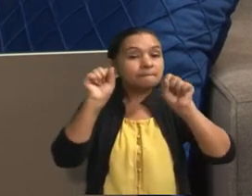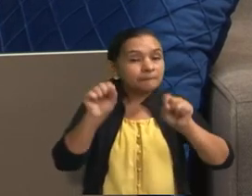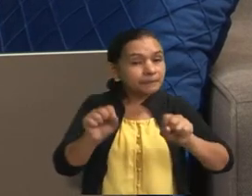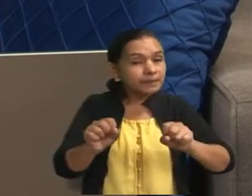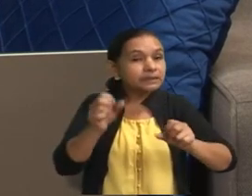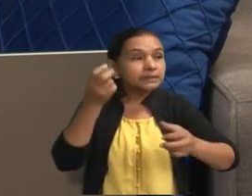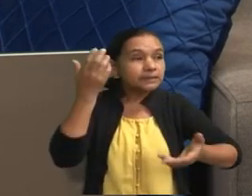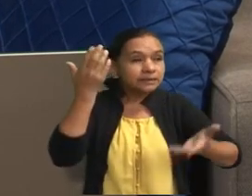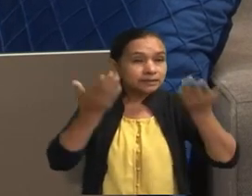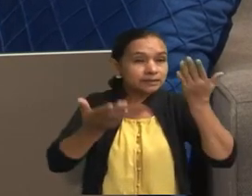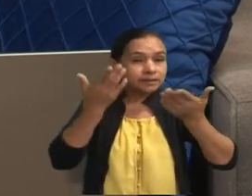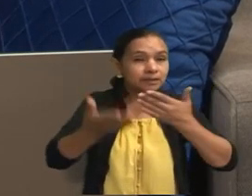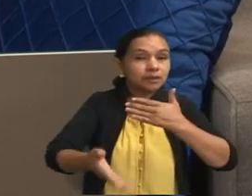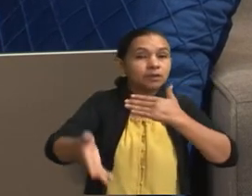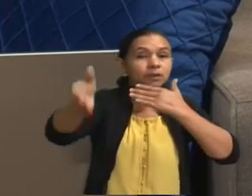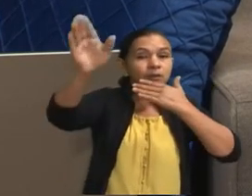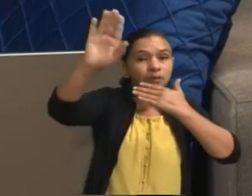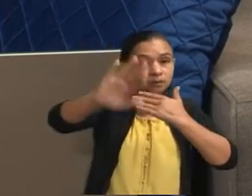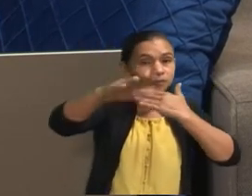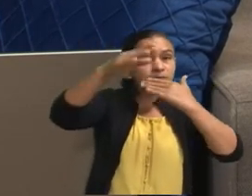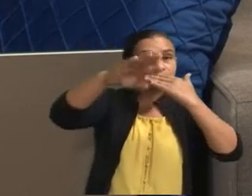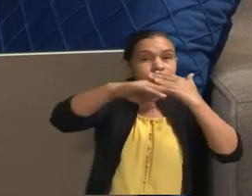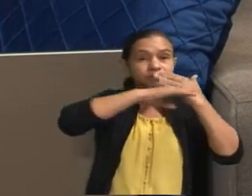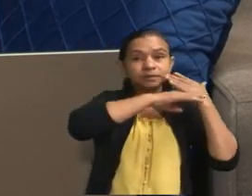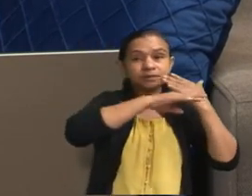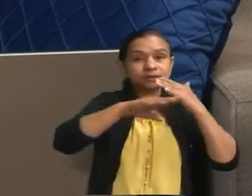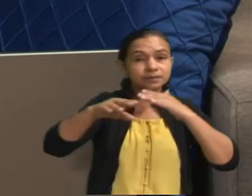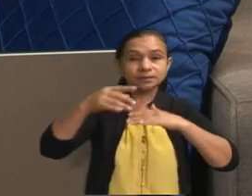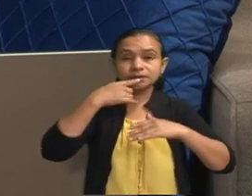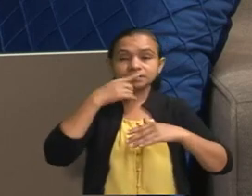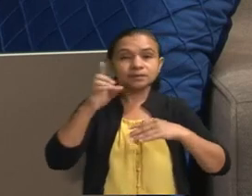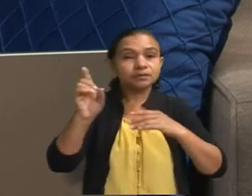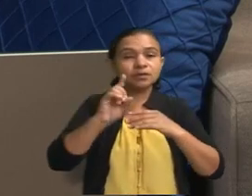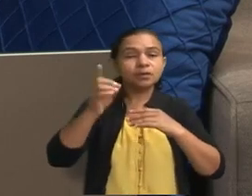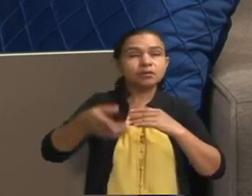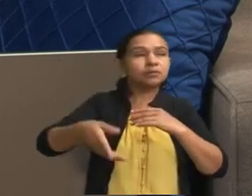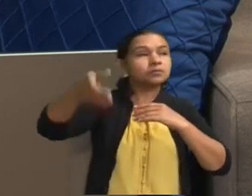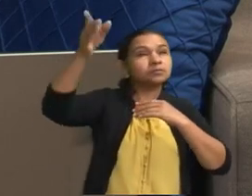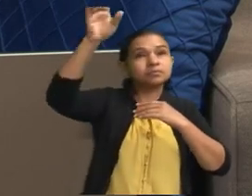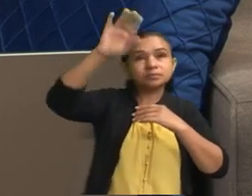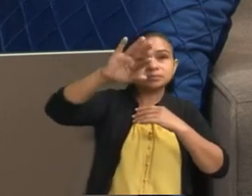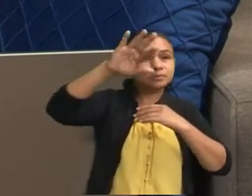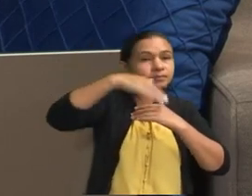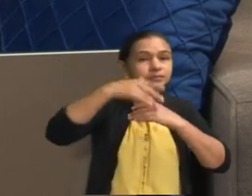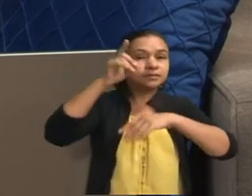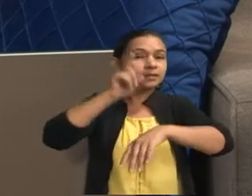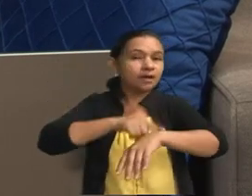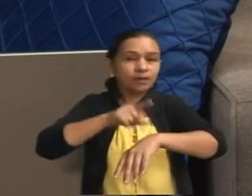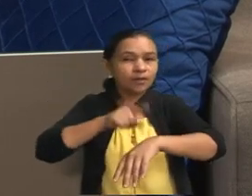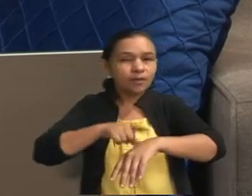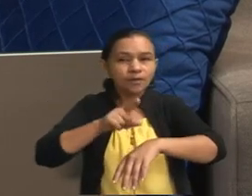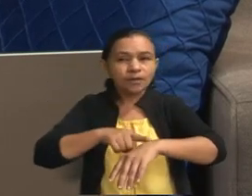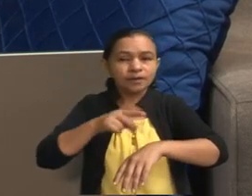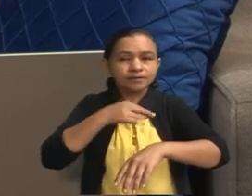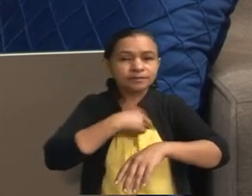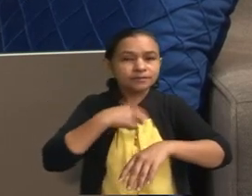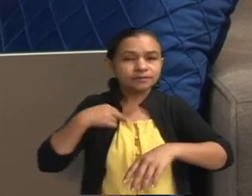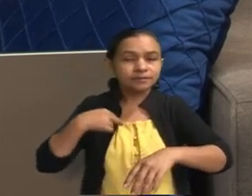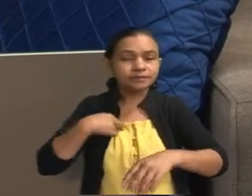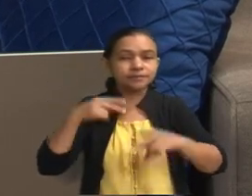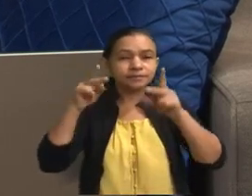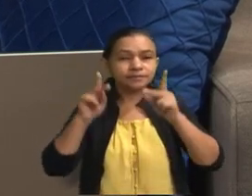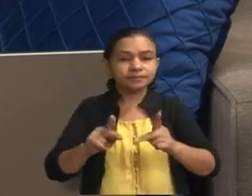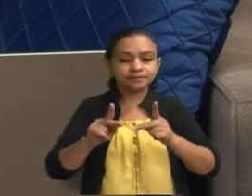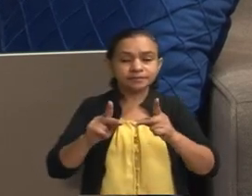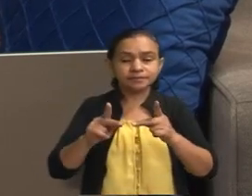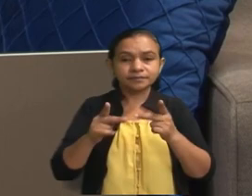tsunami. No pudimos decir exactamente el tamaño del tsunami, la hora en que iba a llegar a la costa,